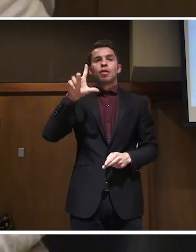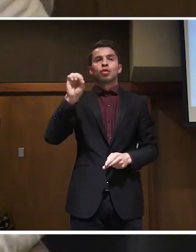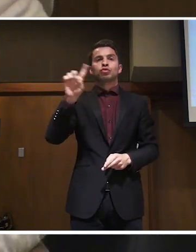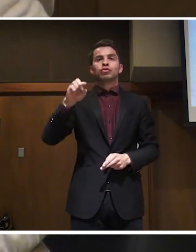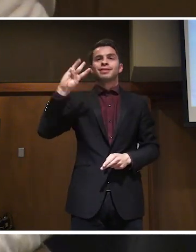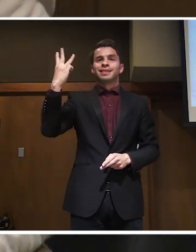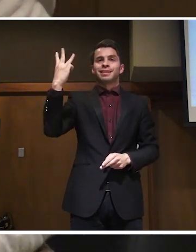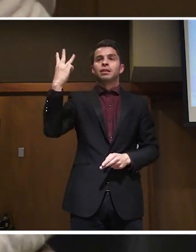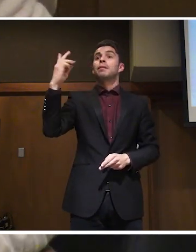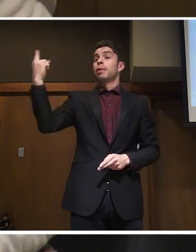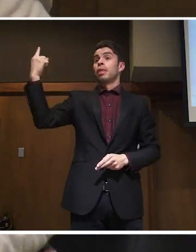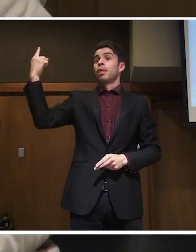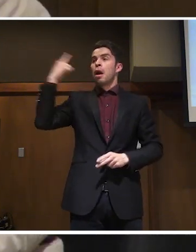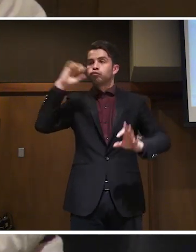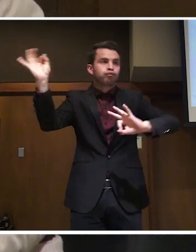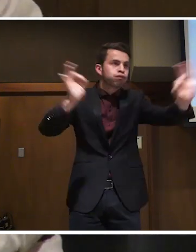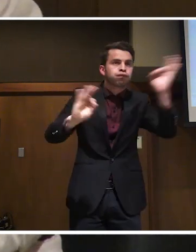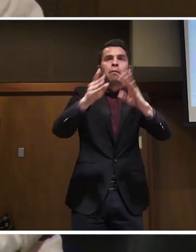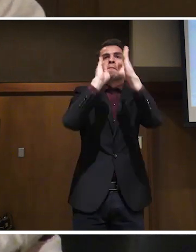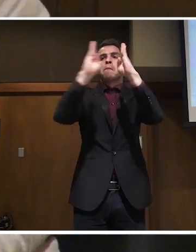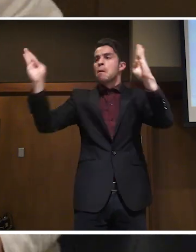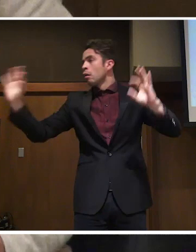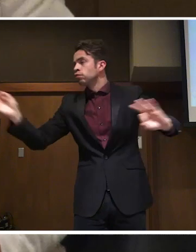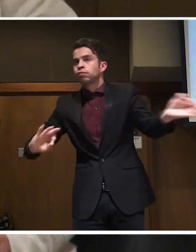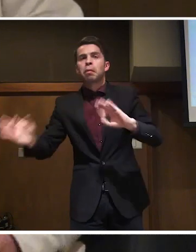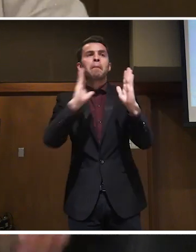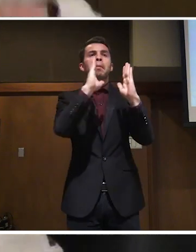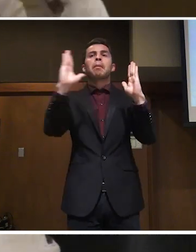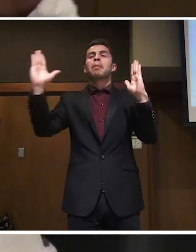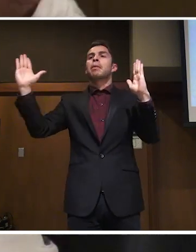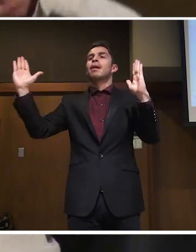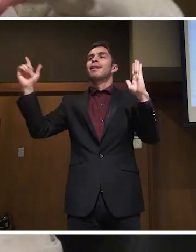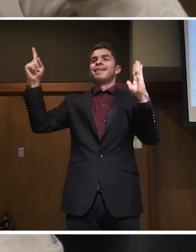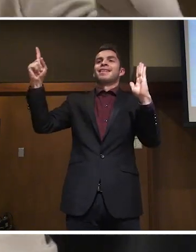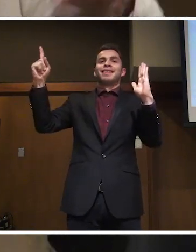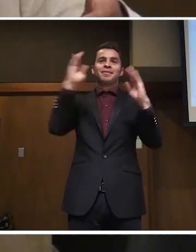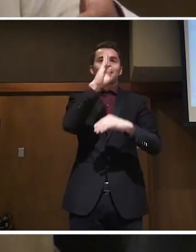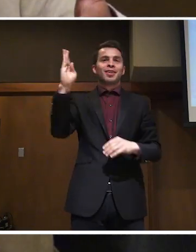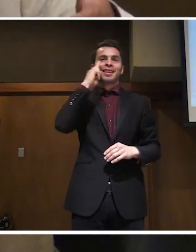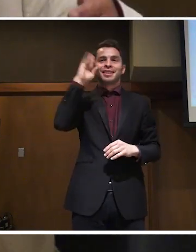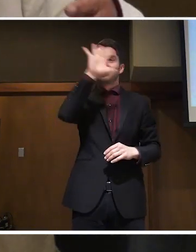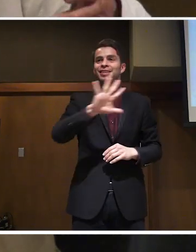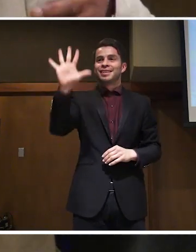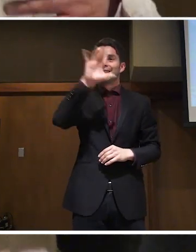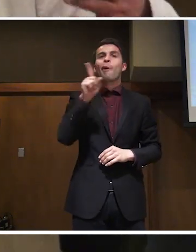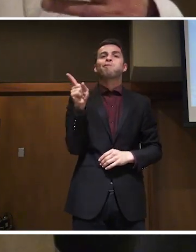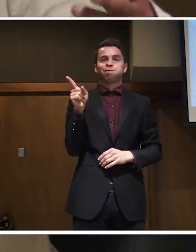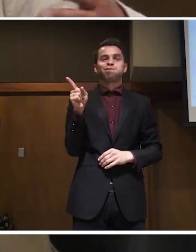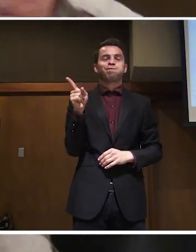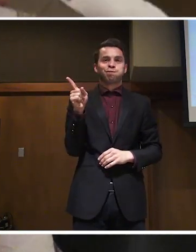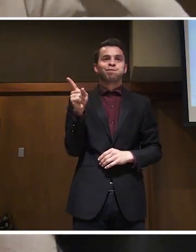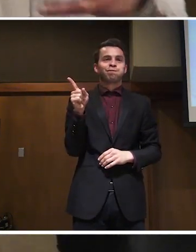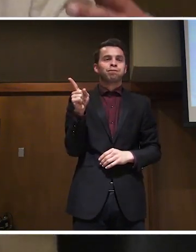jesuitas, se organizó la Biblioteca Nacional con esos libros. Entonces uno diría, bueno, entonces la Biblioteca Nacional era la biblioteca